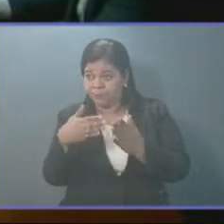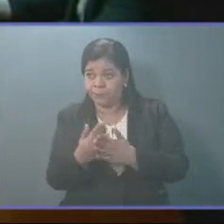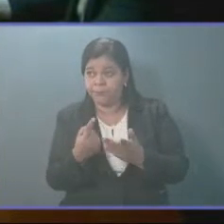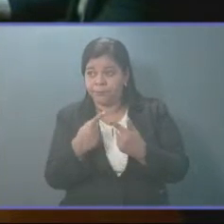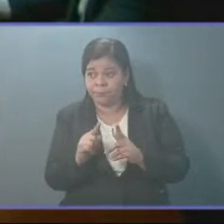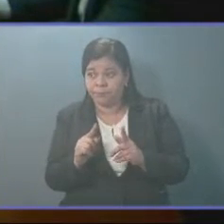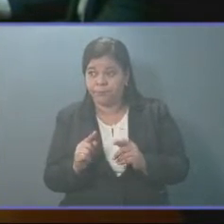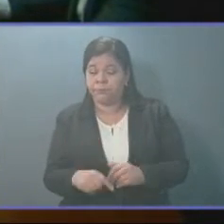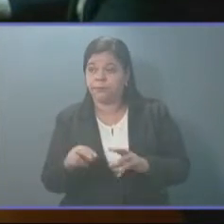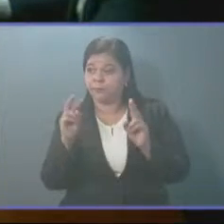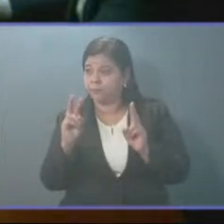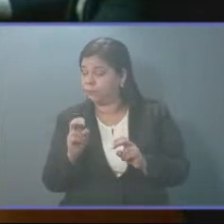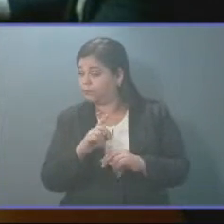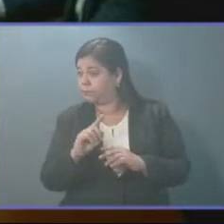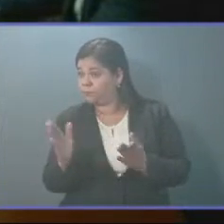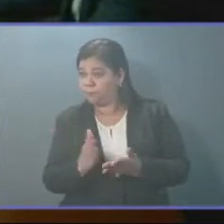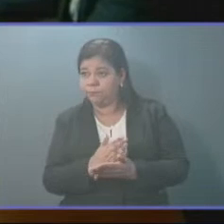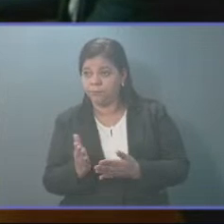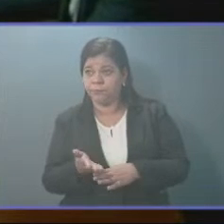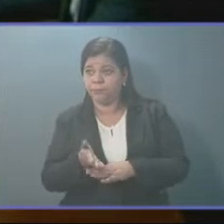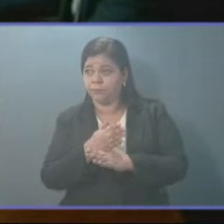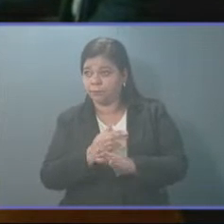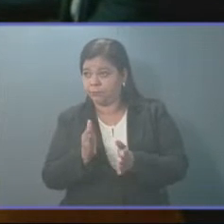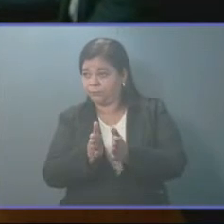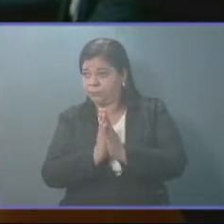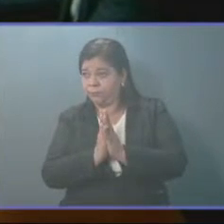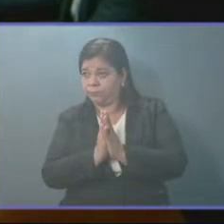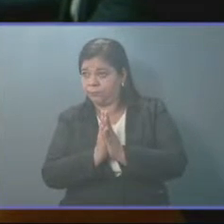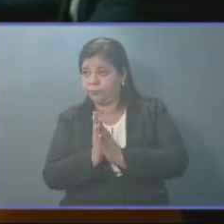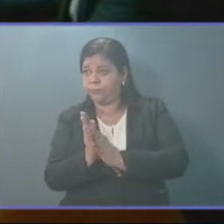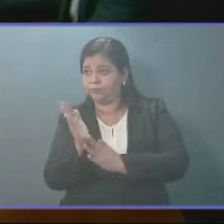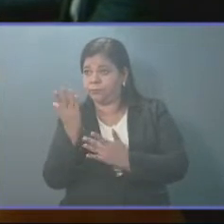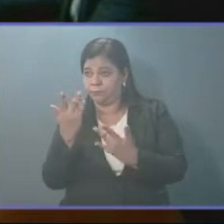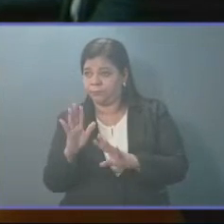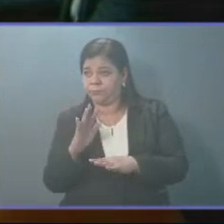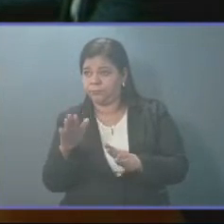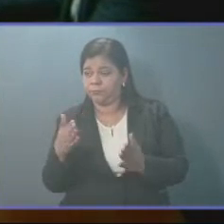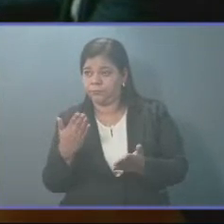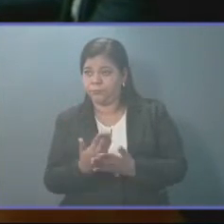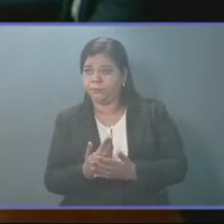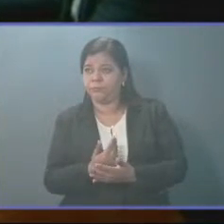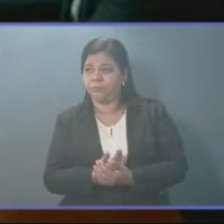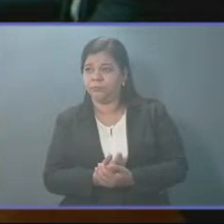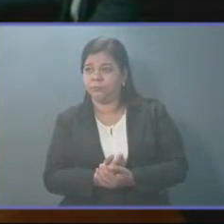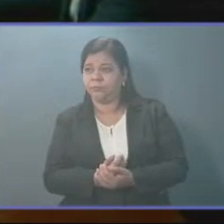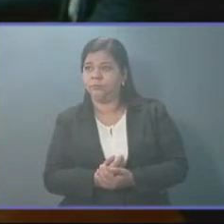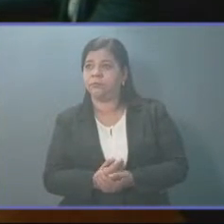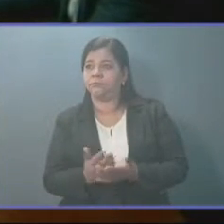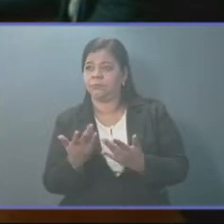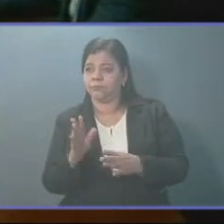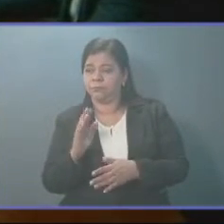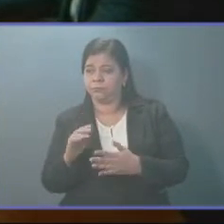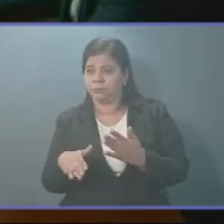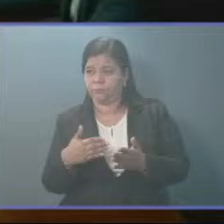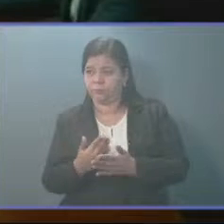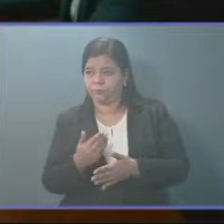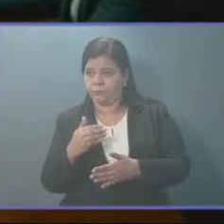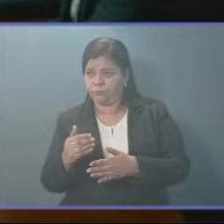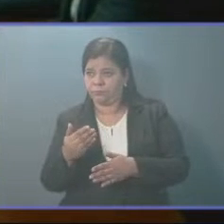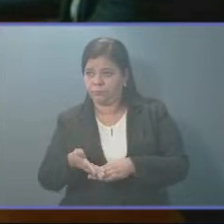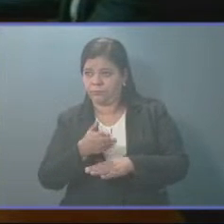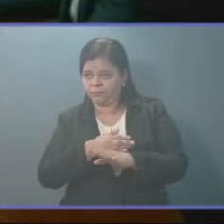la parte no la hubiere pedido en su primera intervención, la alegación no surtirá el efecto suspensivo a que se ha hecho